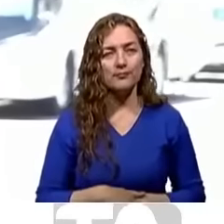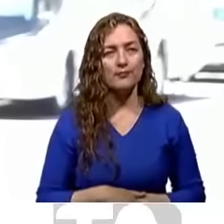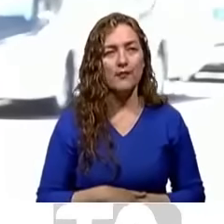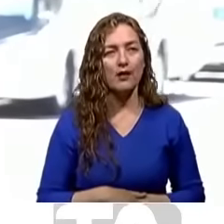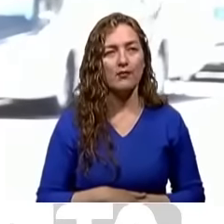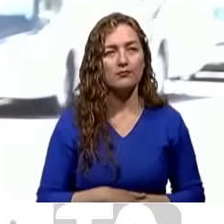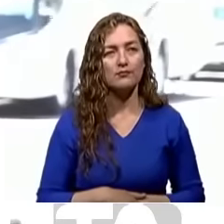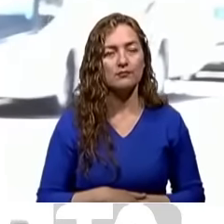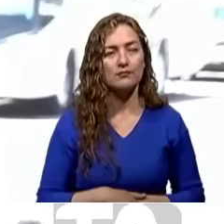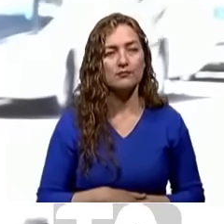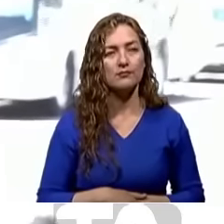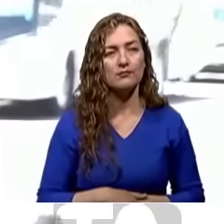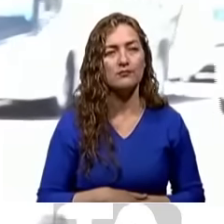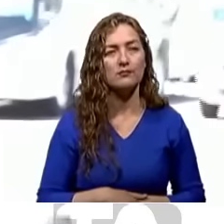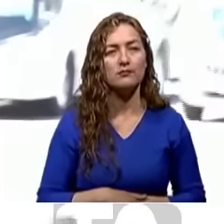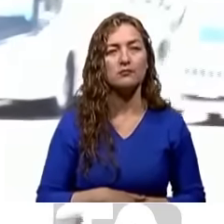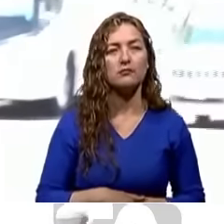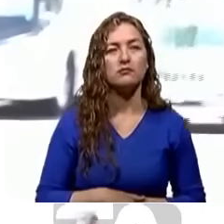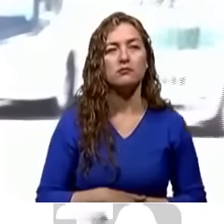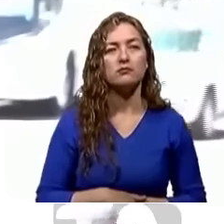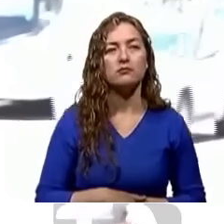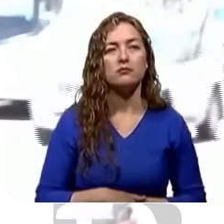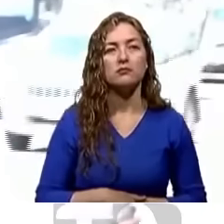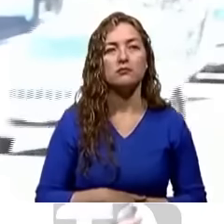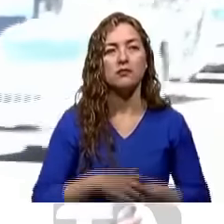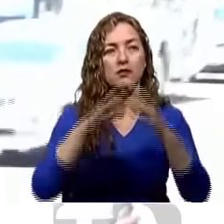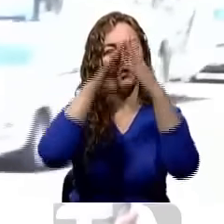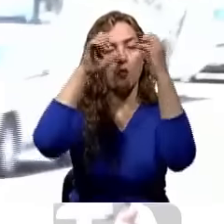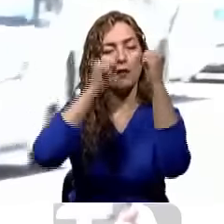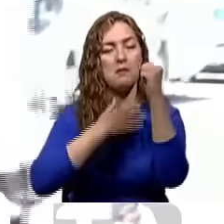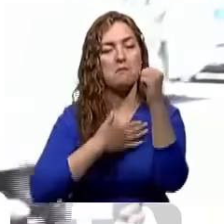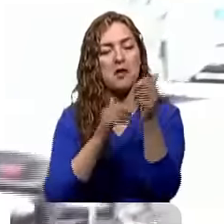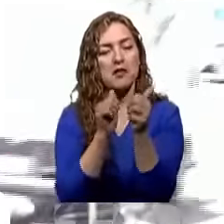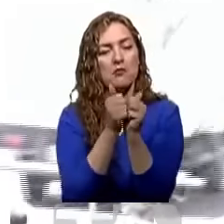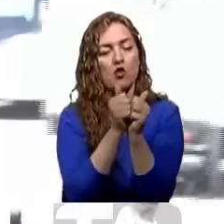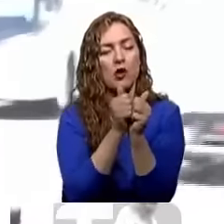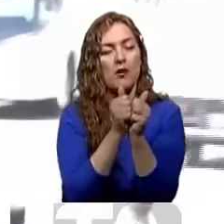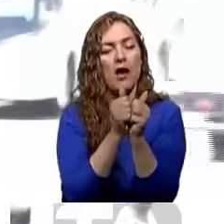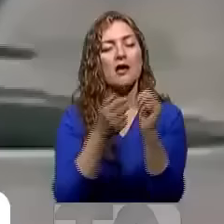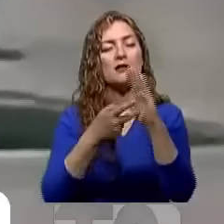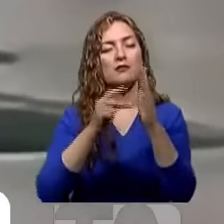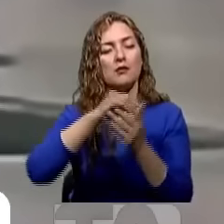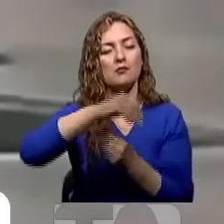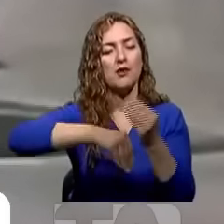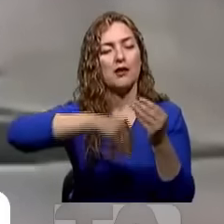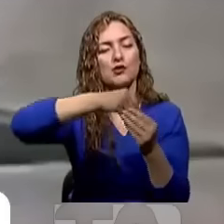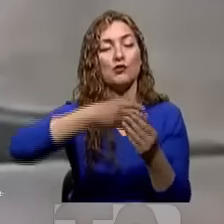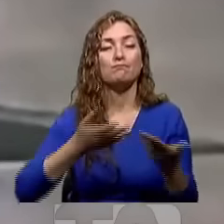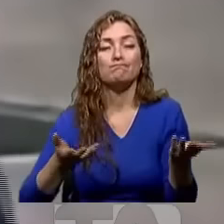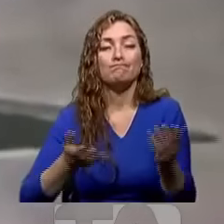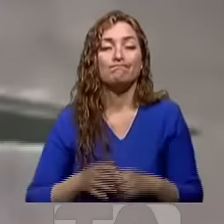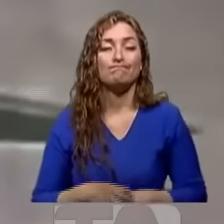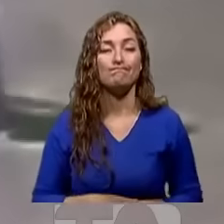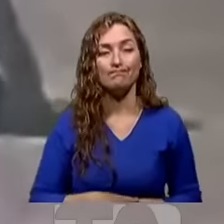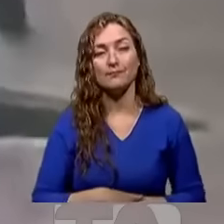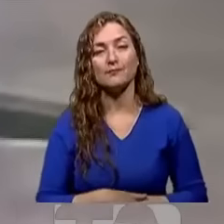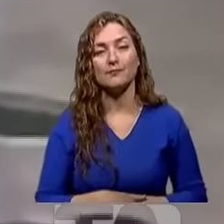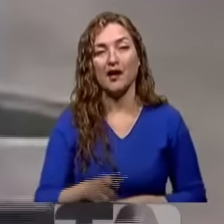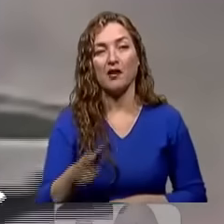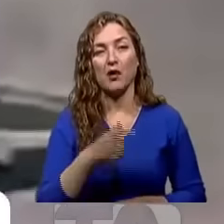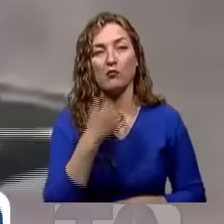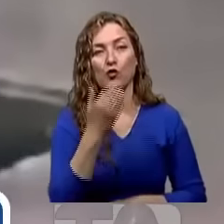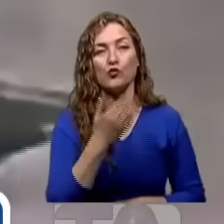Sencillamente la cuestión de que ellos no comprendan que para nosotros como deportistas representa una inversión enorme. Incluso uno